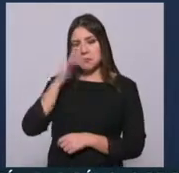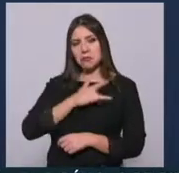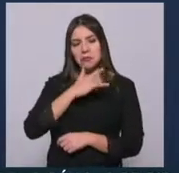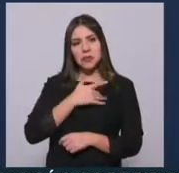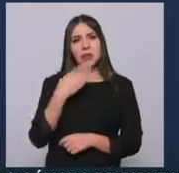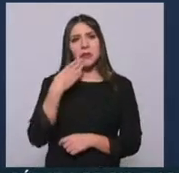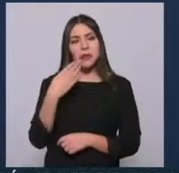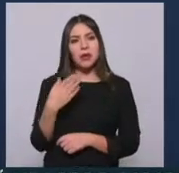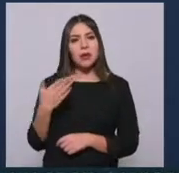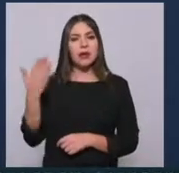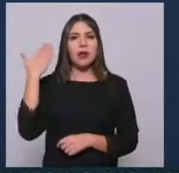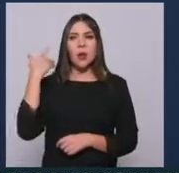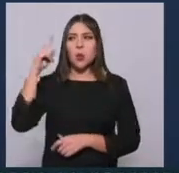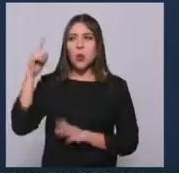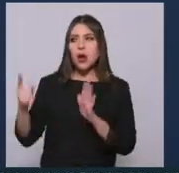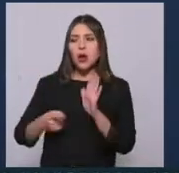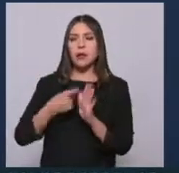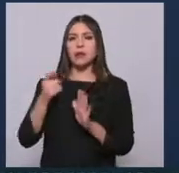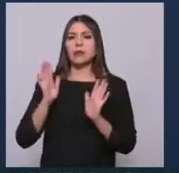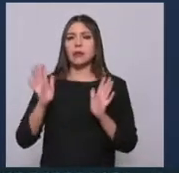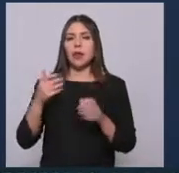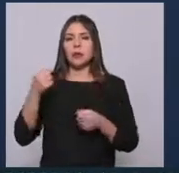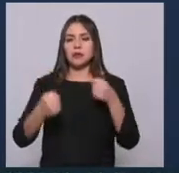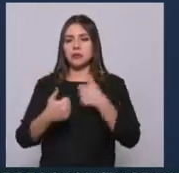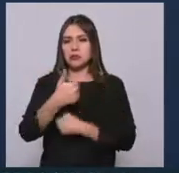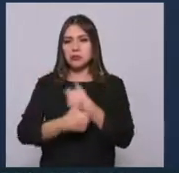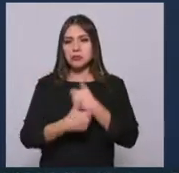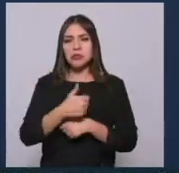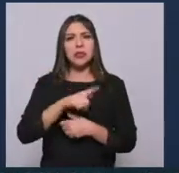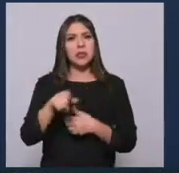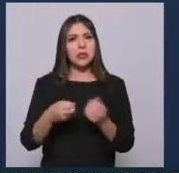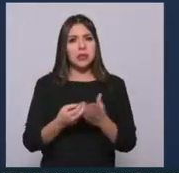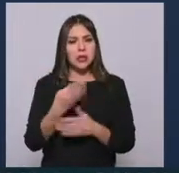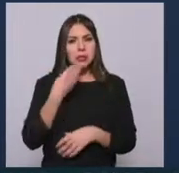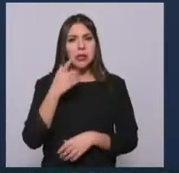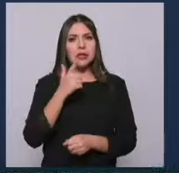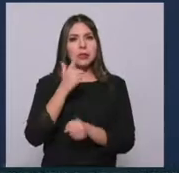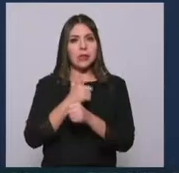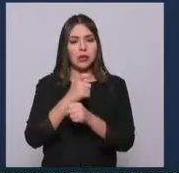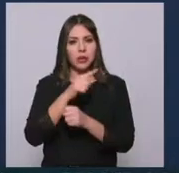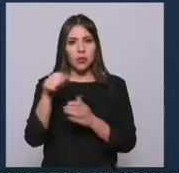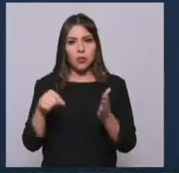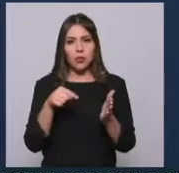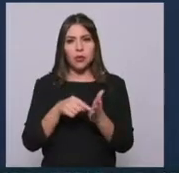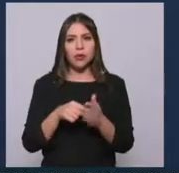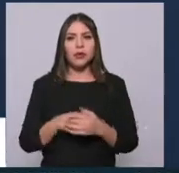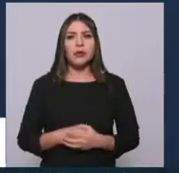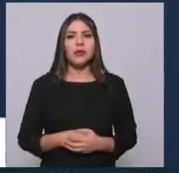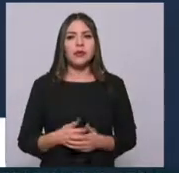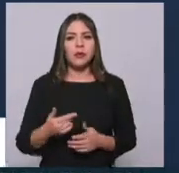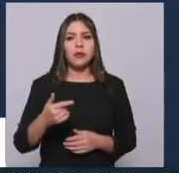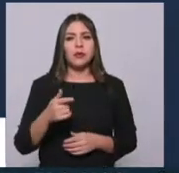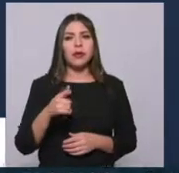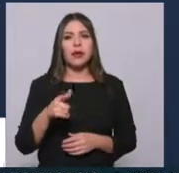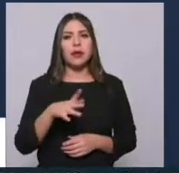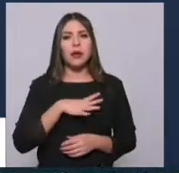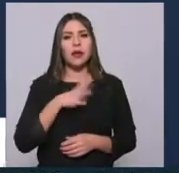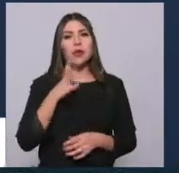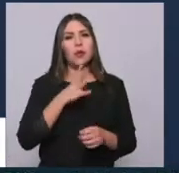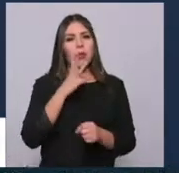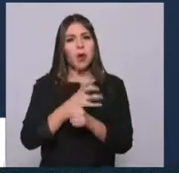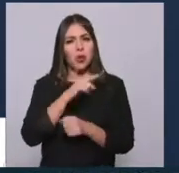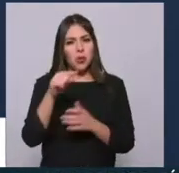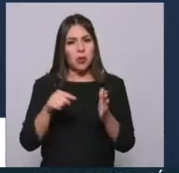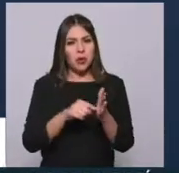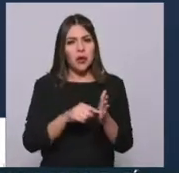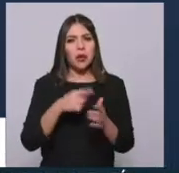que ya corrimos ahí una vez. Tuvimos buenos resultados, acabamos en 7ª posición. Llegamos a estar en cuarto lugar,